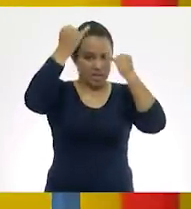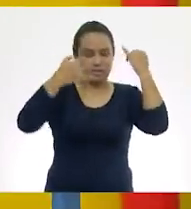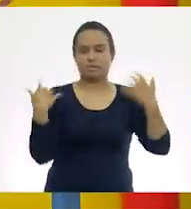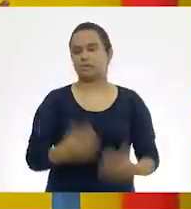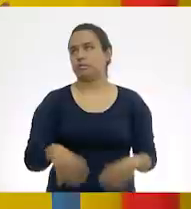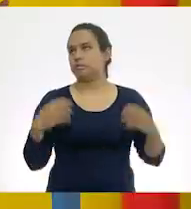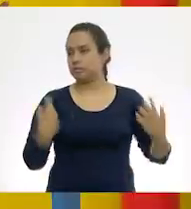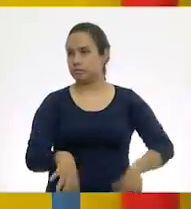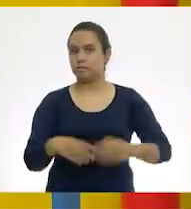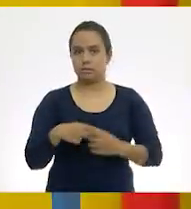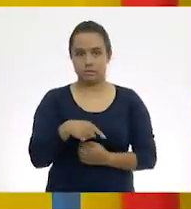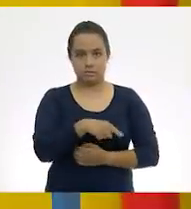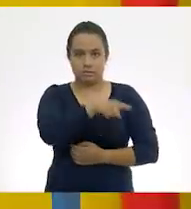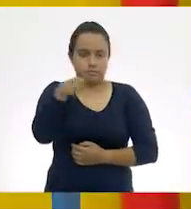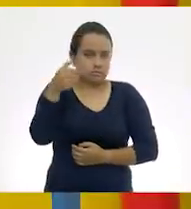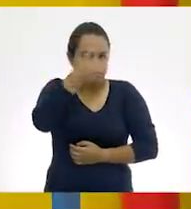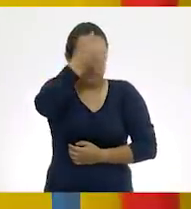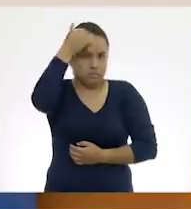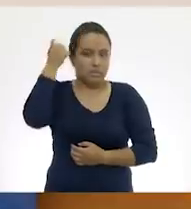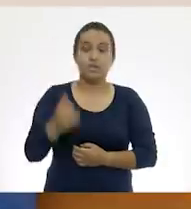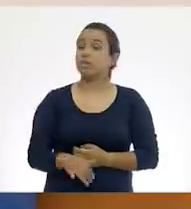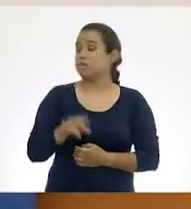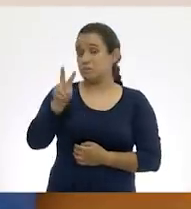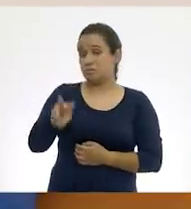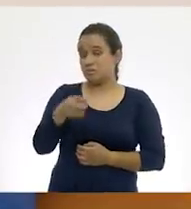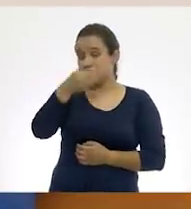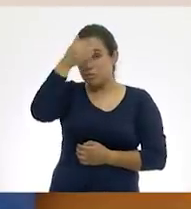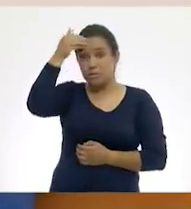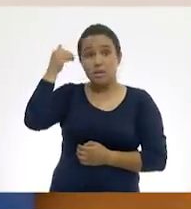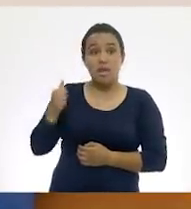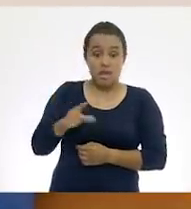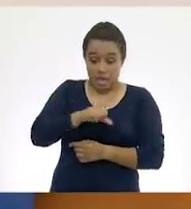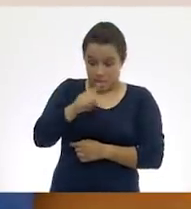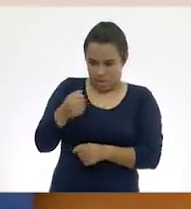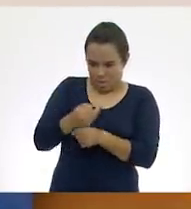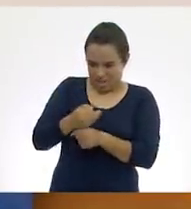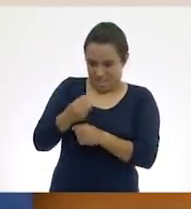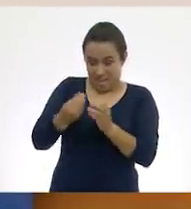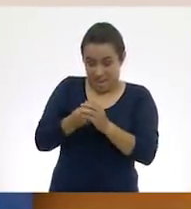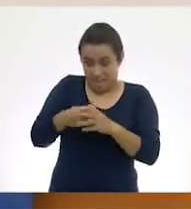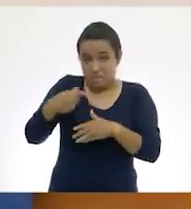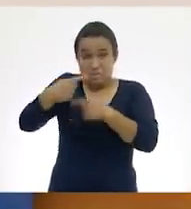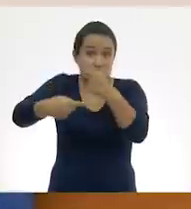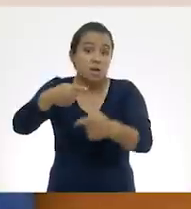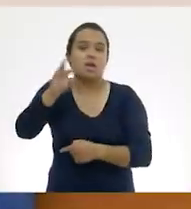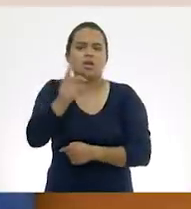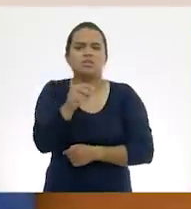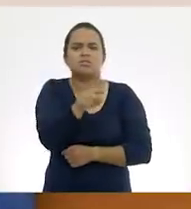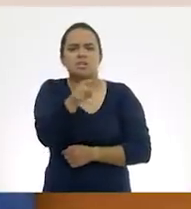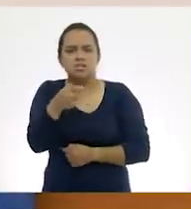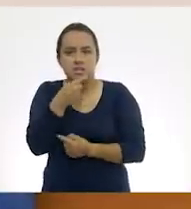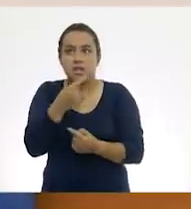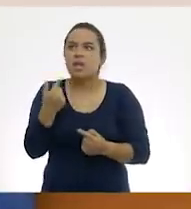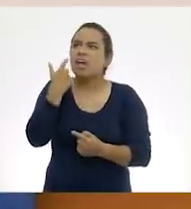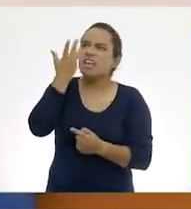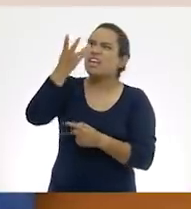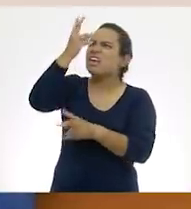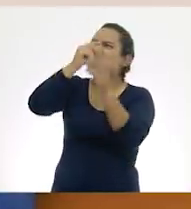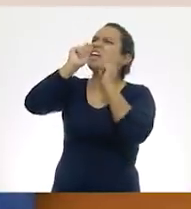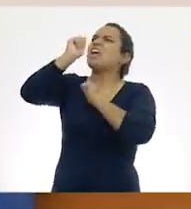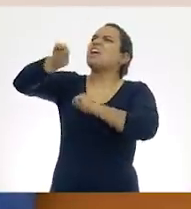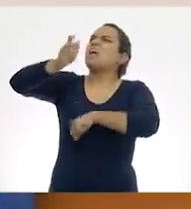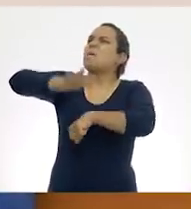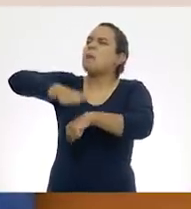¡Wow! Yo creo que no lo sabíamos, ¿verdad? No lo sabíamos y a mí se me hace que después de esta clase muchos niños y niñas en casa van a querer aprender más